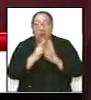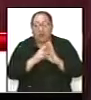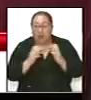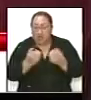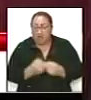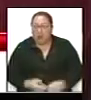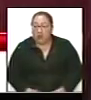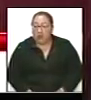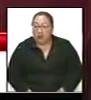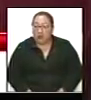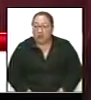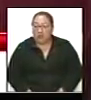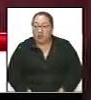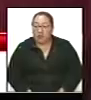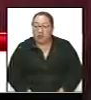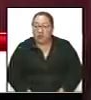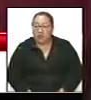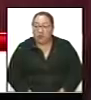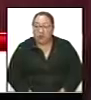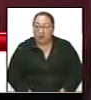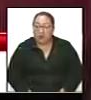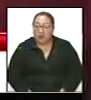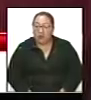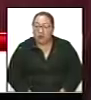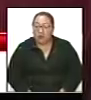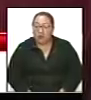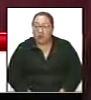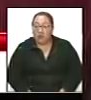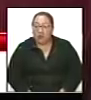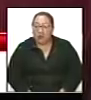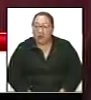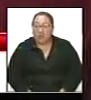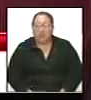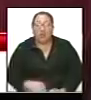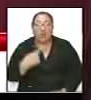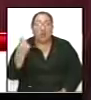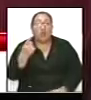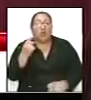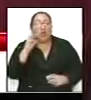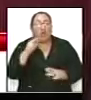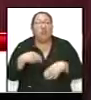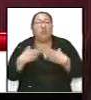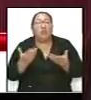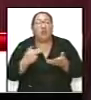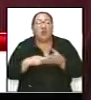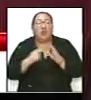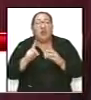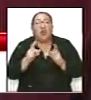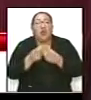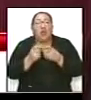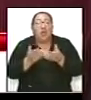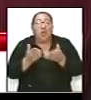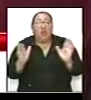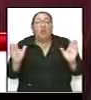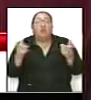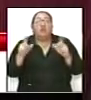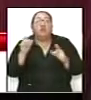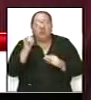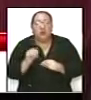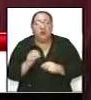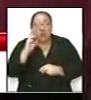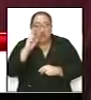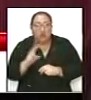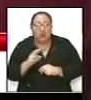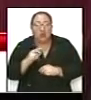Congreso señala que la única razón por la que se puede levantar la inmunidad es cuando existan razones